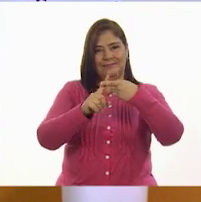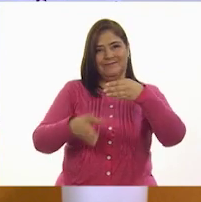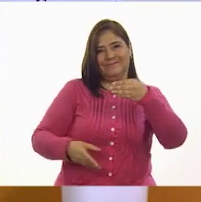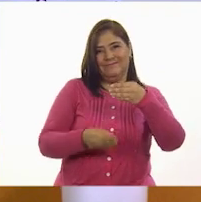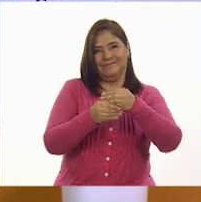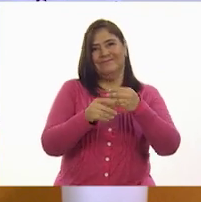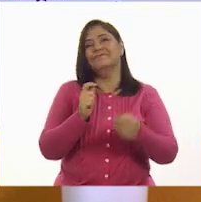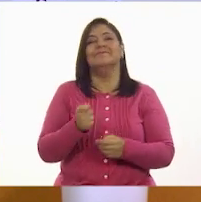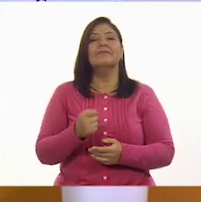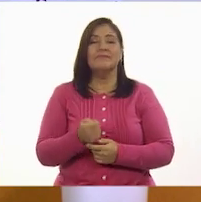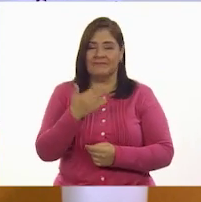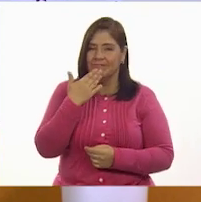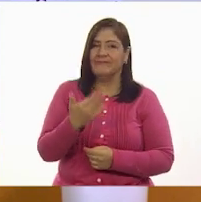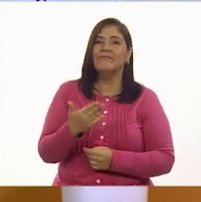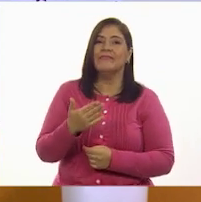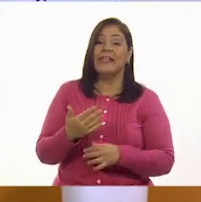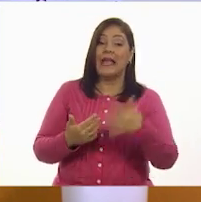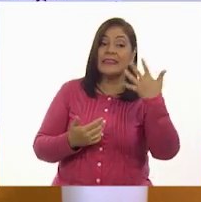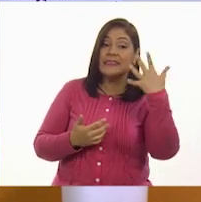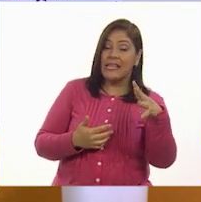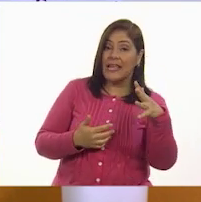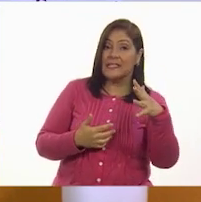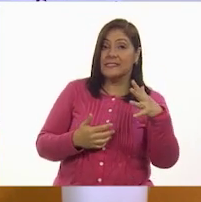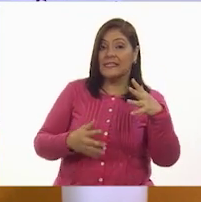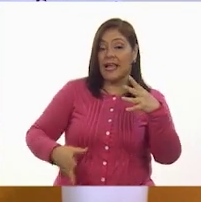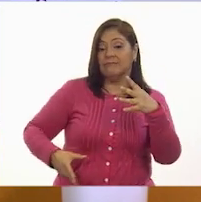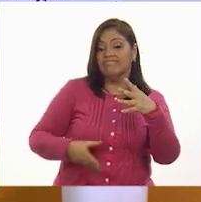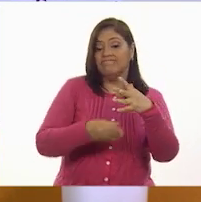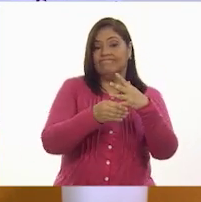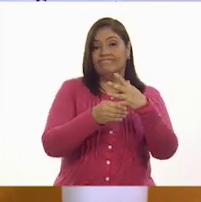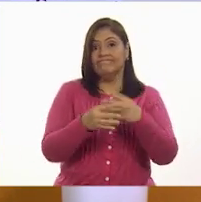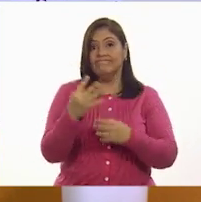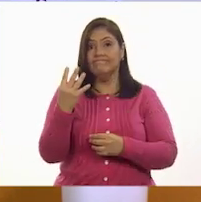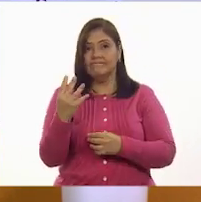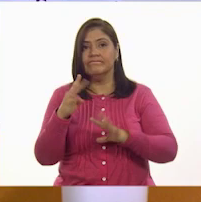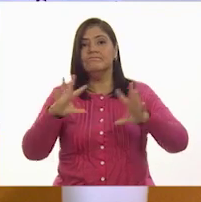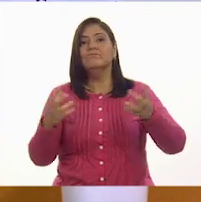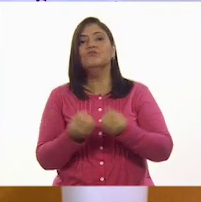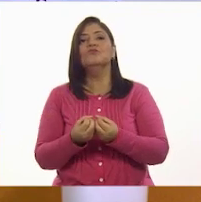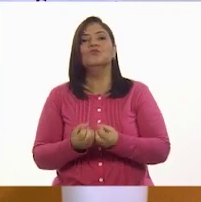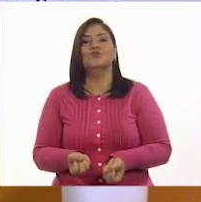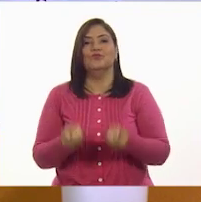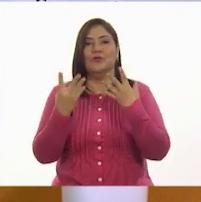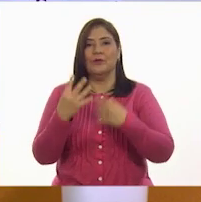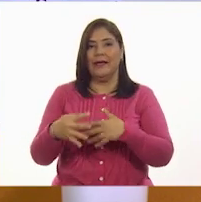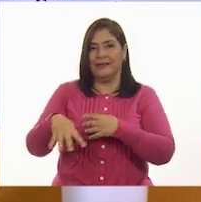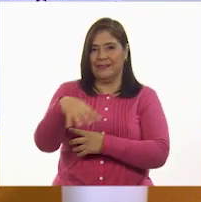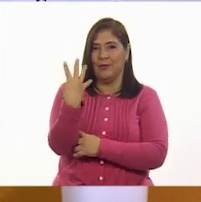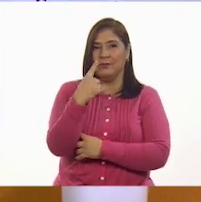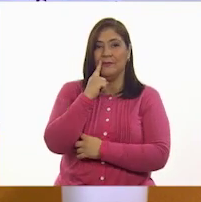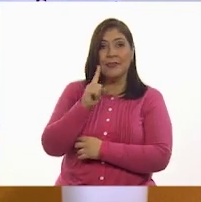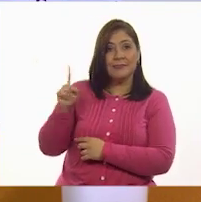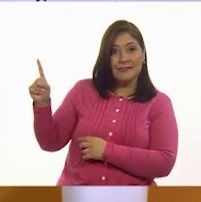sumamos. Entonces, si tengo 10 más 4, son 14. Vamos a comprobarlo.